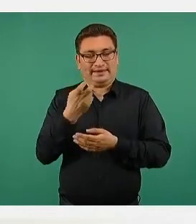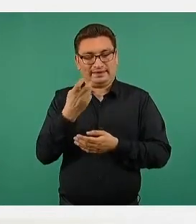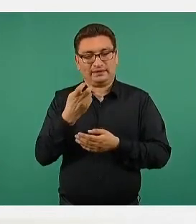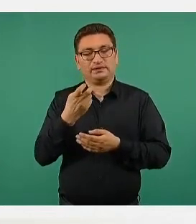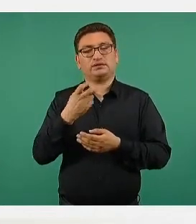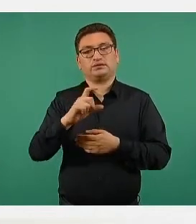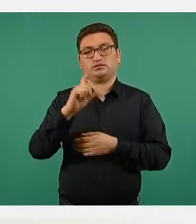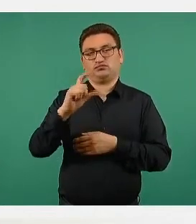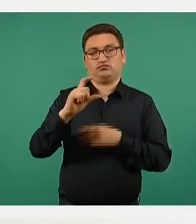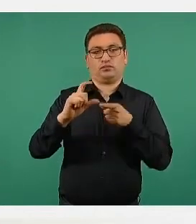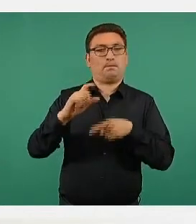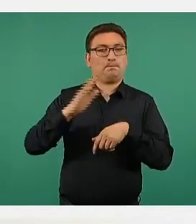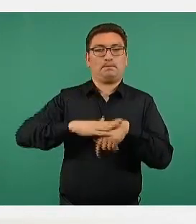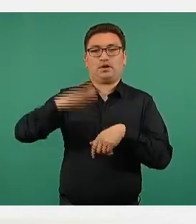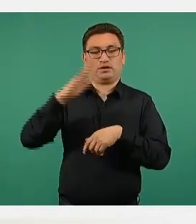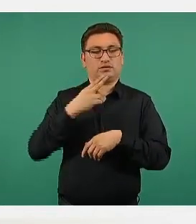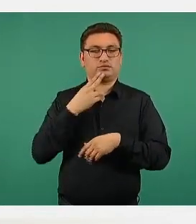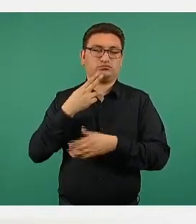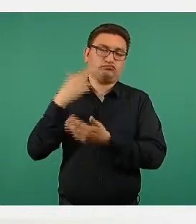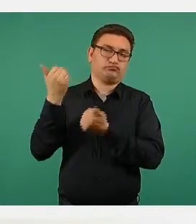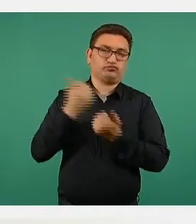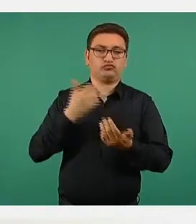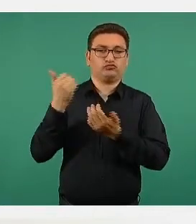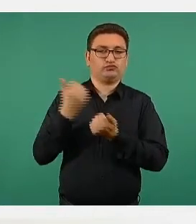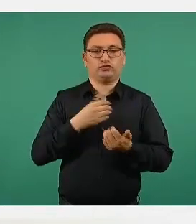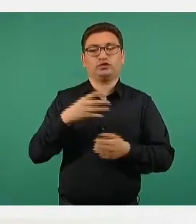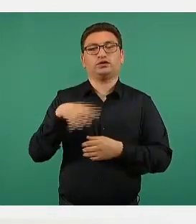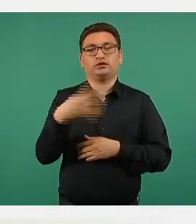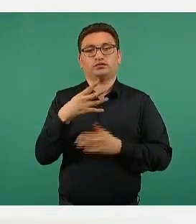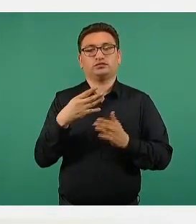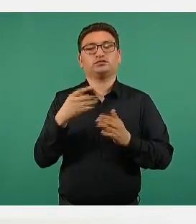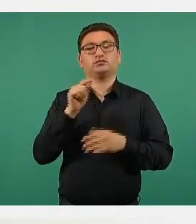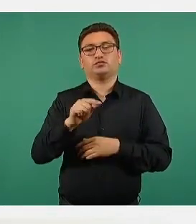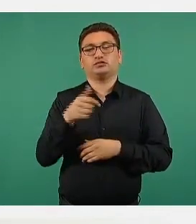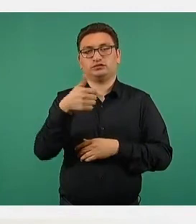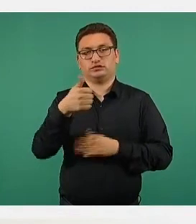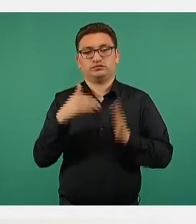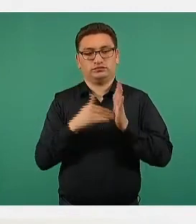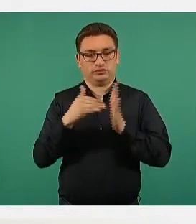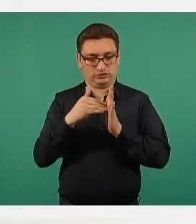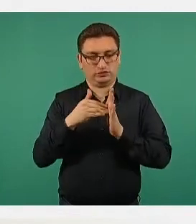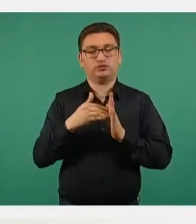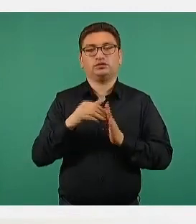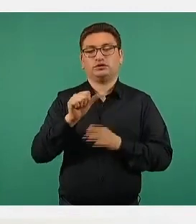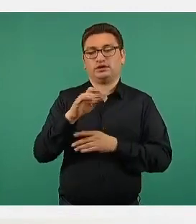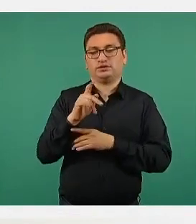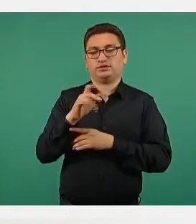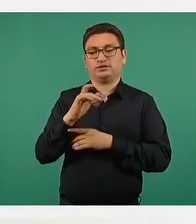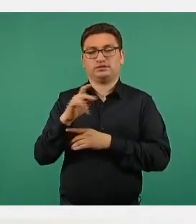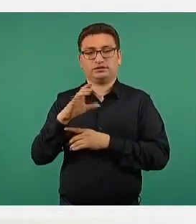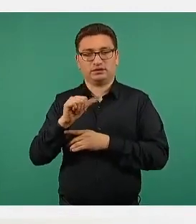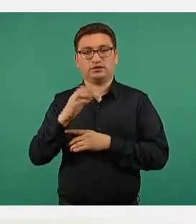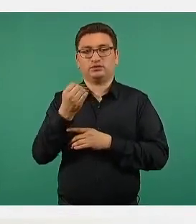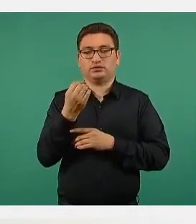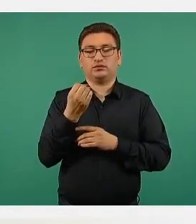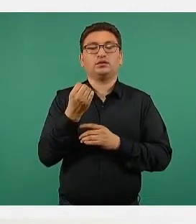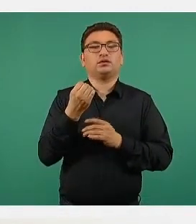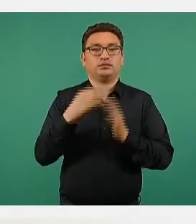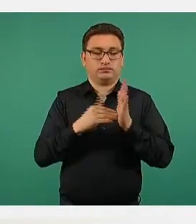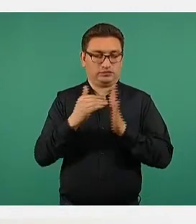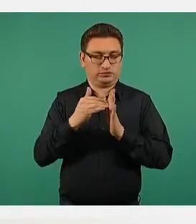de vacuna que más hemos recibido, con 14.6 millones, AstraZeneca con 9